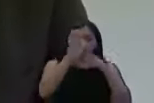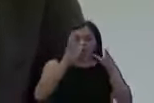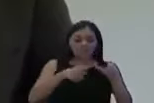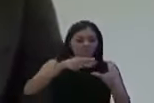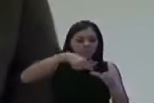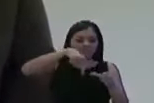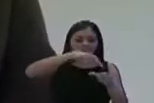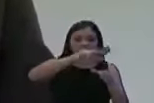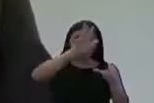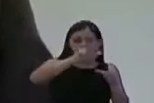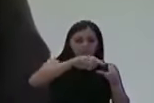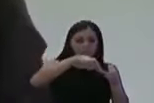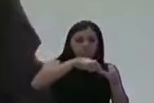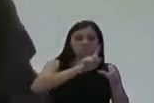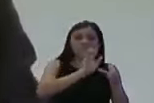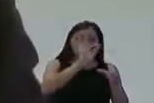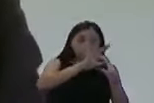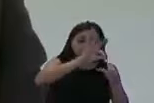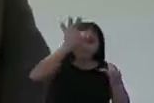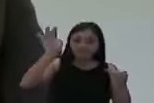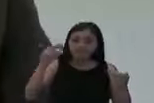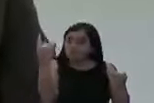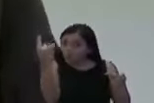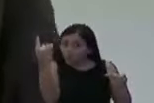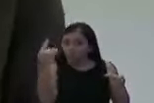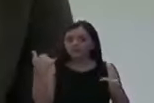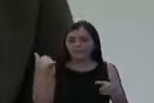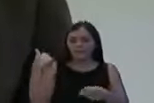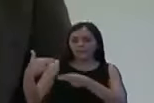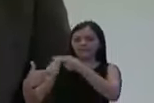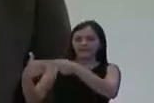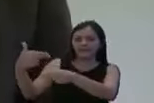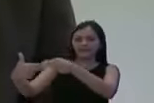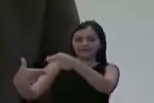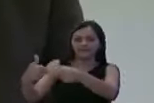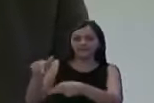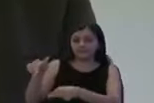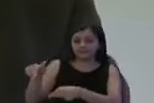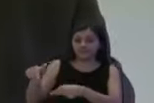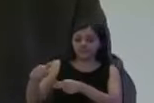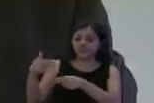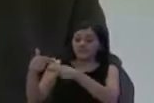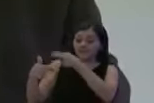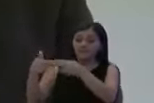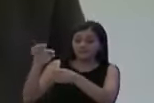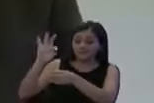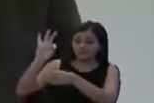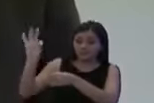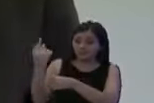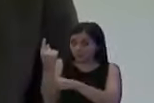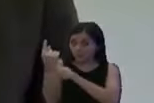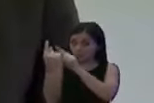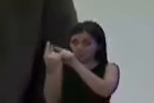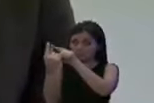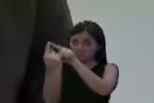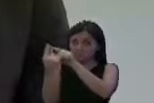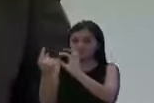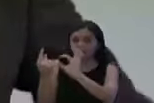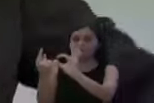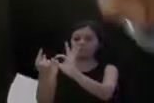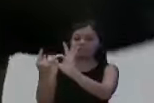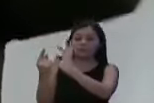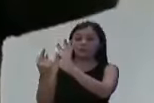3000 ecu ianos recibe una herencia y ese que recibe la herencia 94 por es menos de